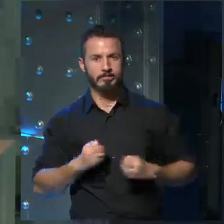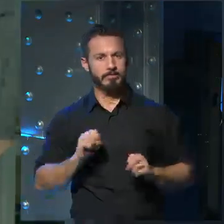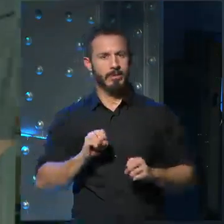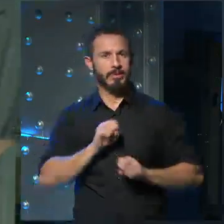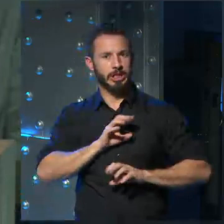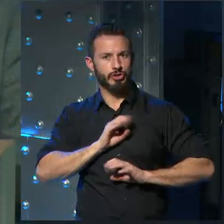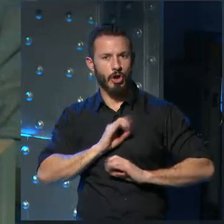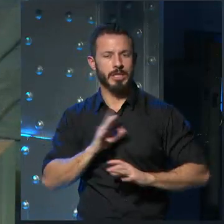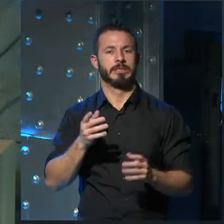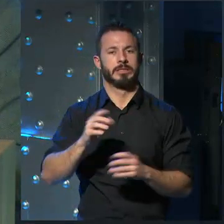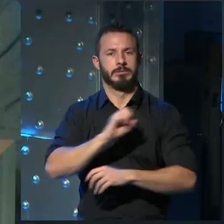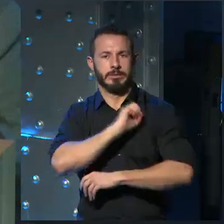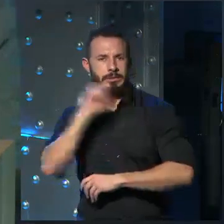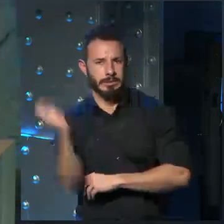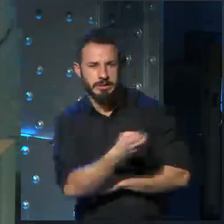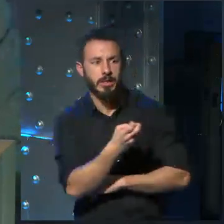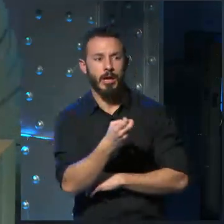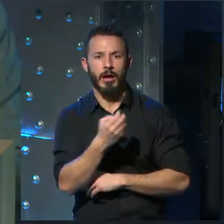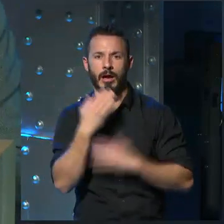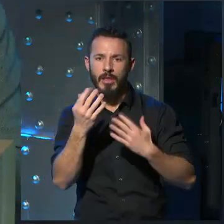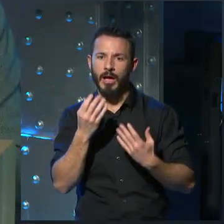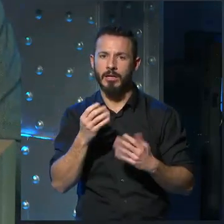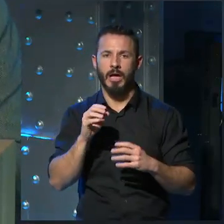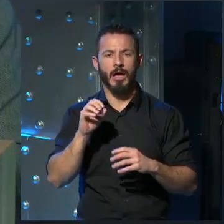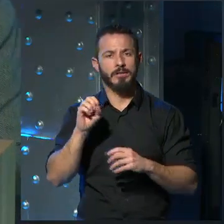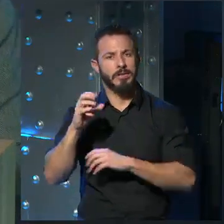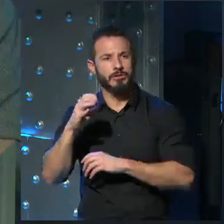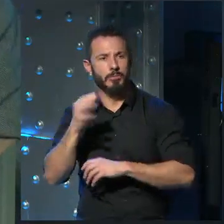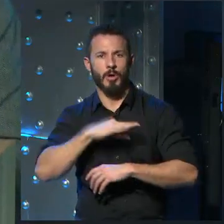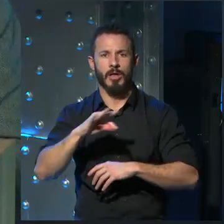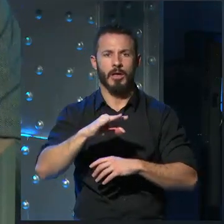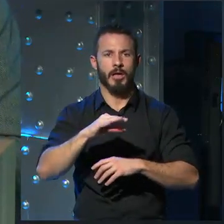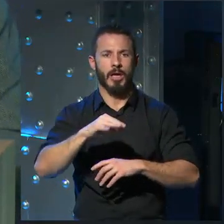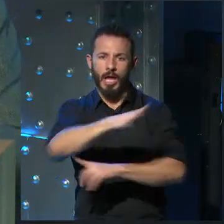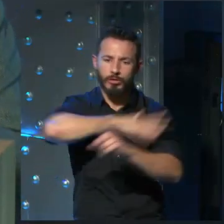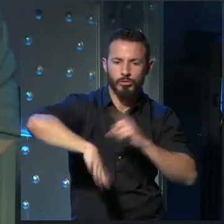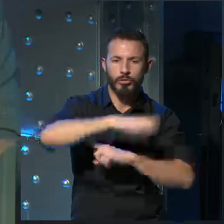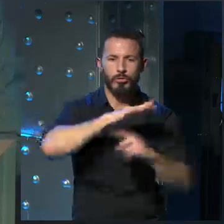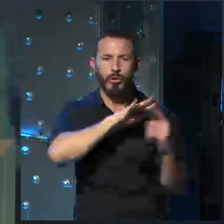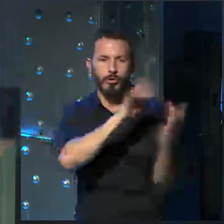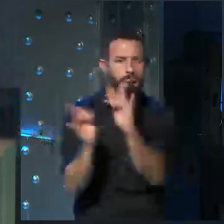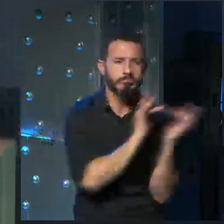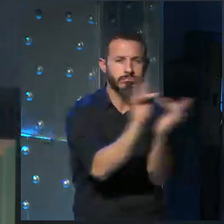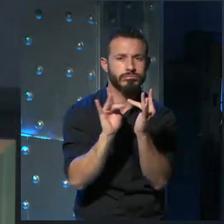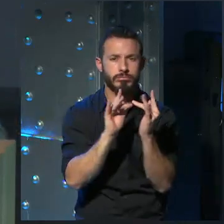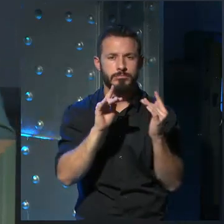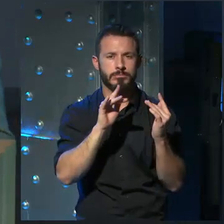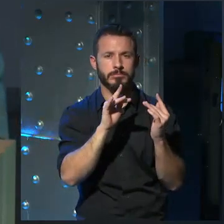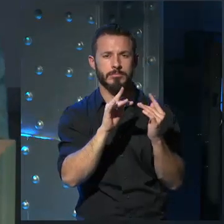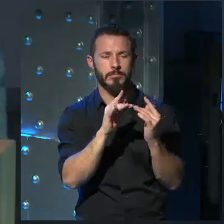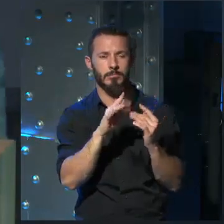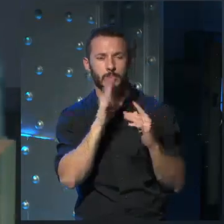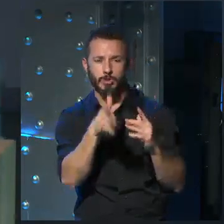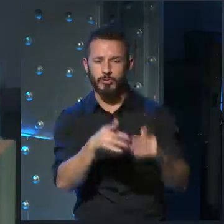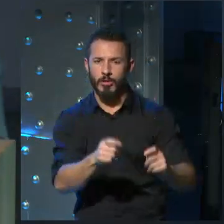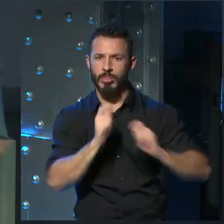en sensores que participan en lo que ocurre en el entorno, y por lo tanto generamos esa capacidad